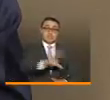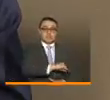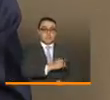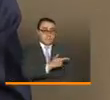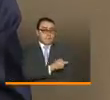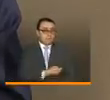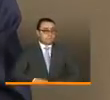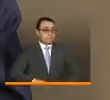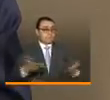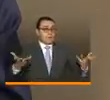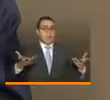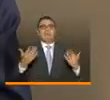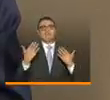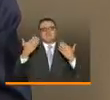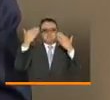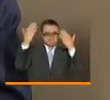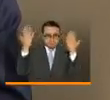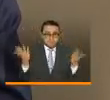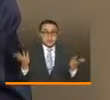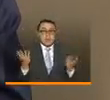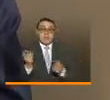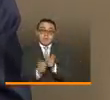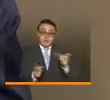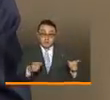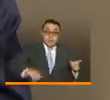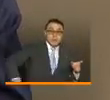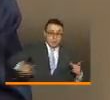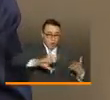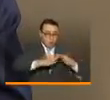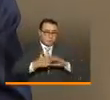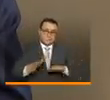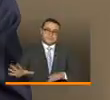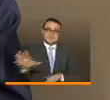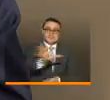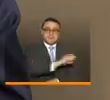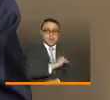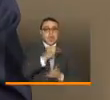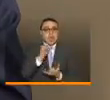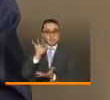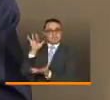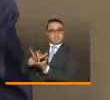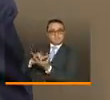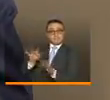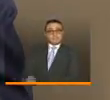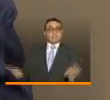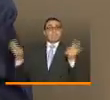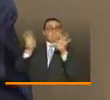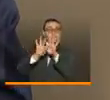pero asimismo la comunidad es la gran partícipe en este programa de